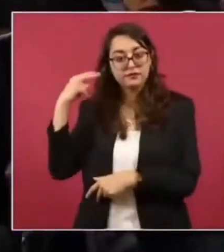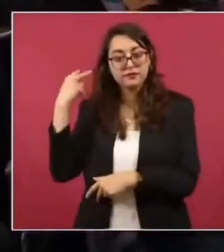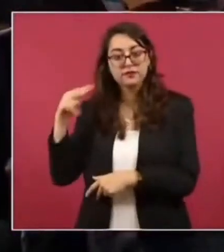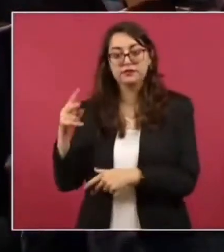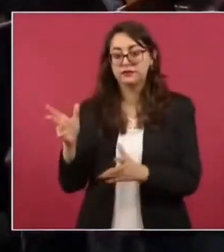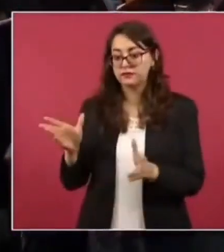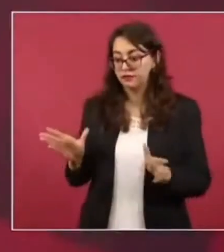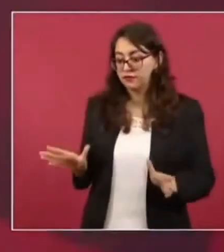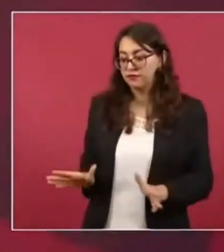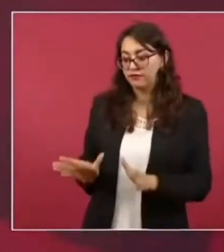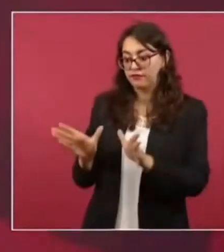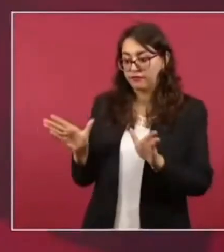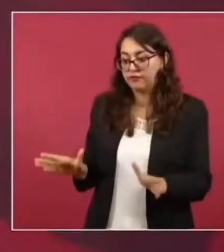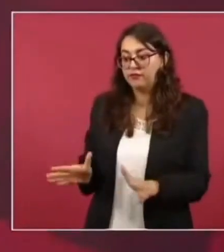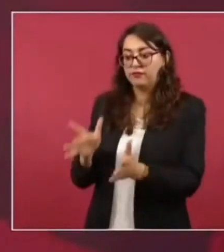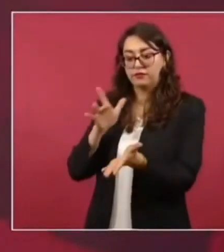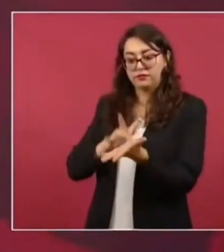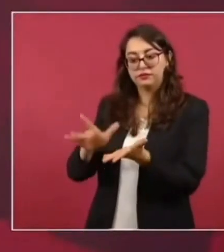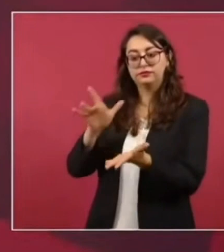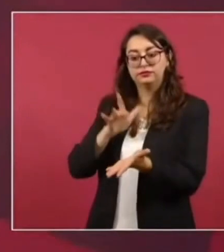dan mucha confianza